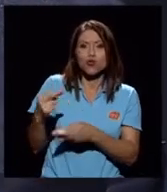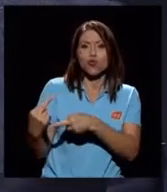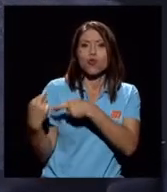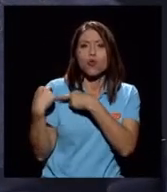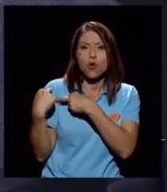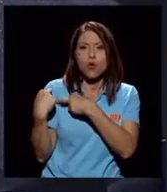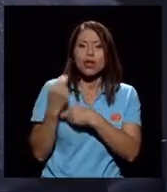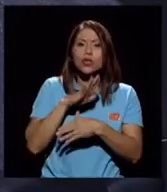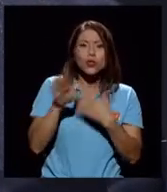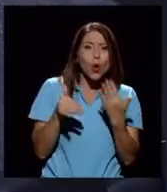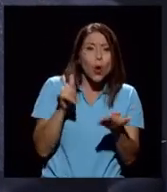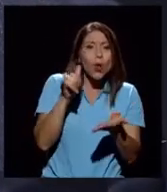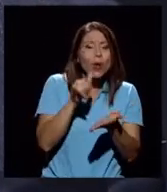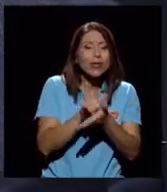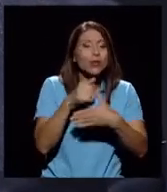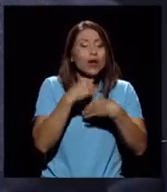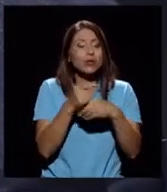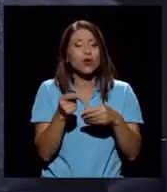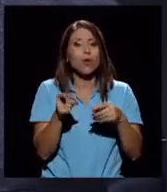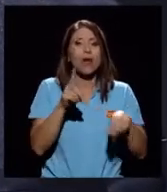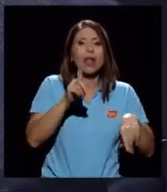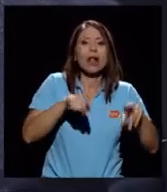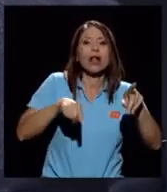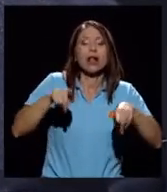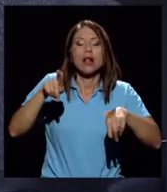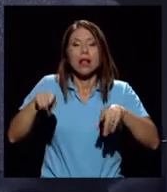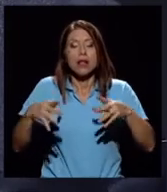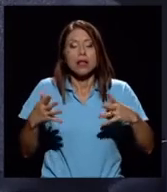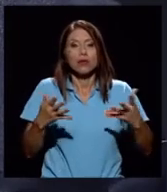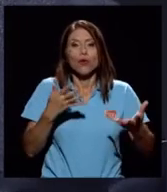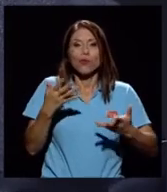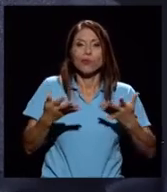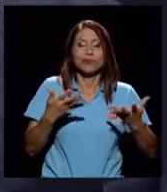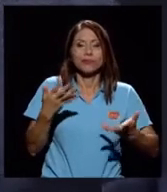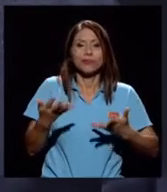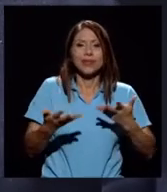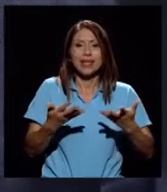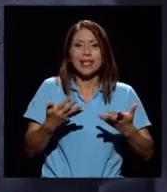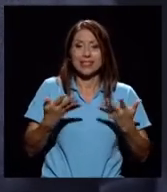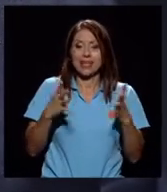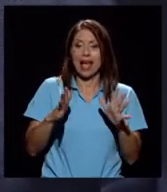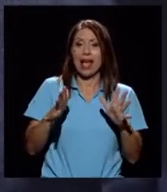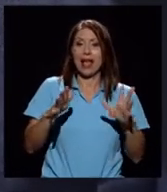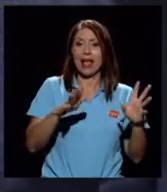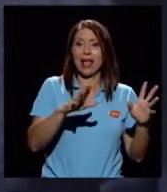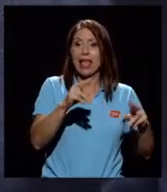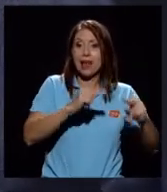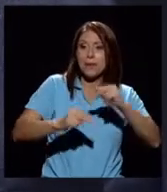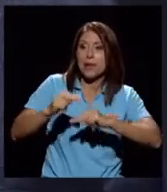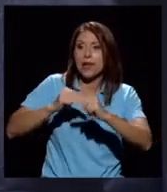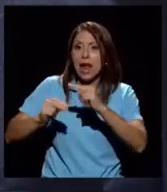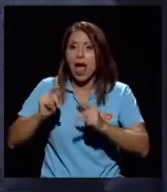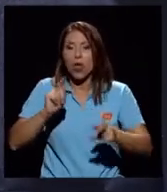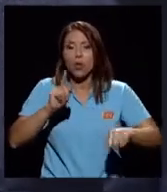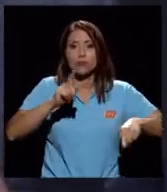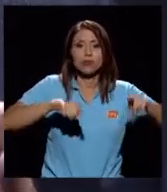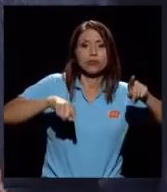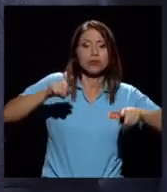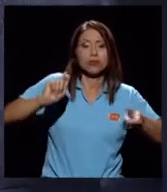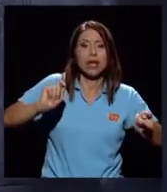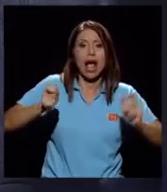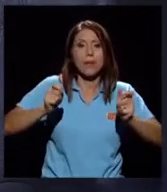causado una especie de de se ha consternado el mercado cambiario y